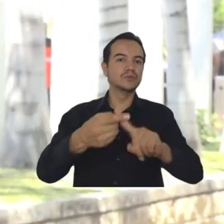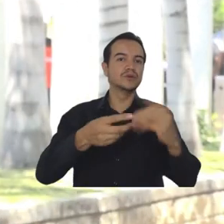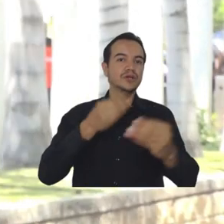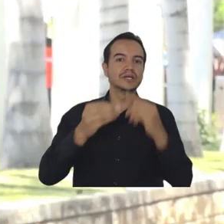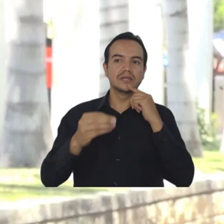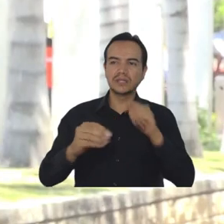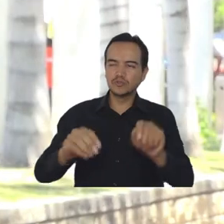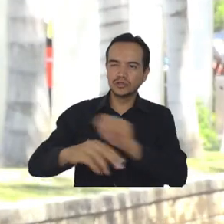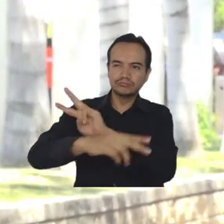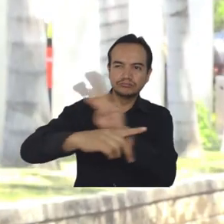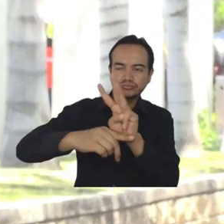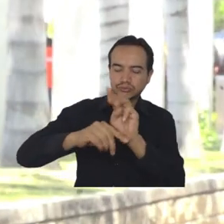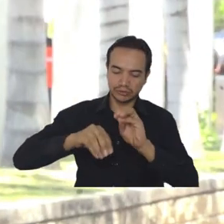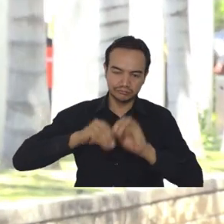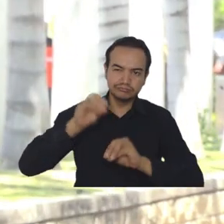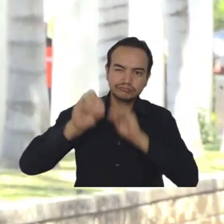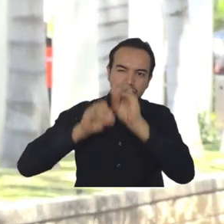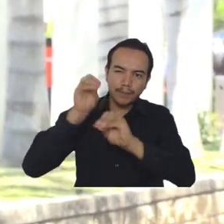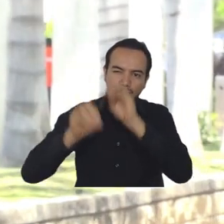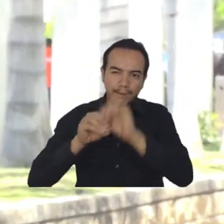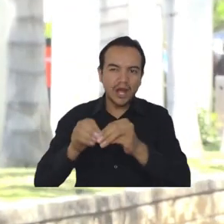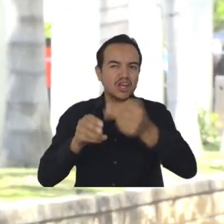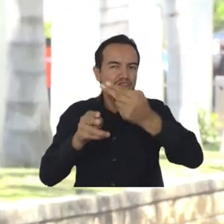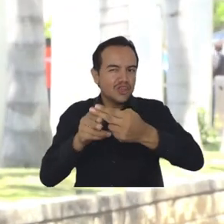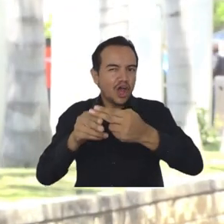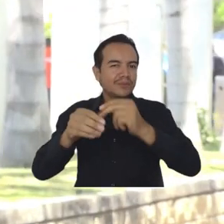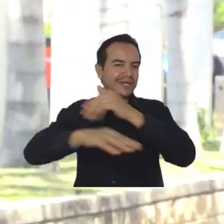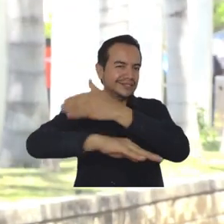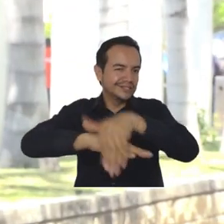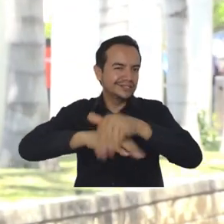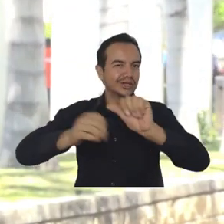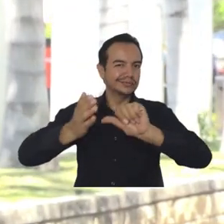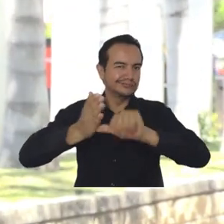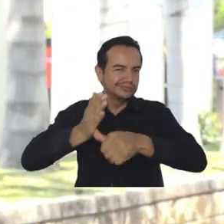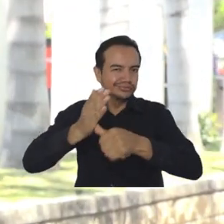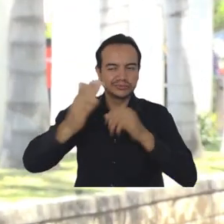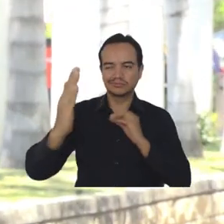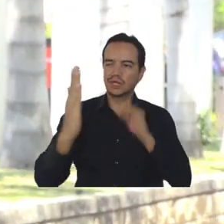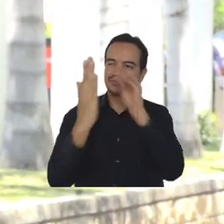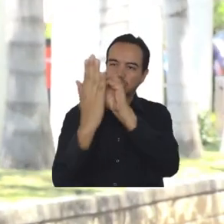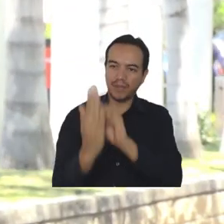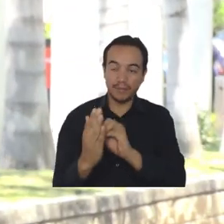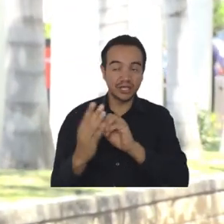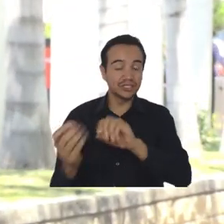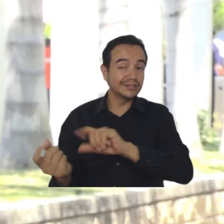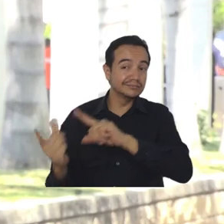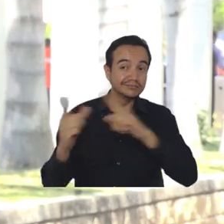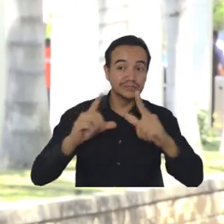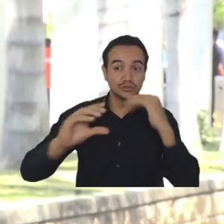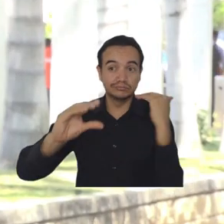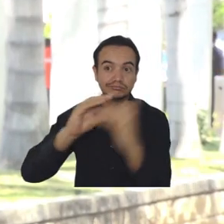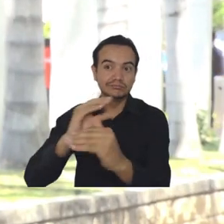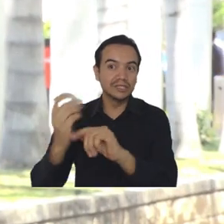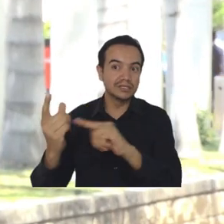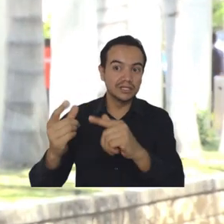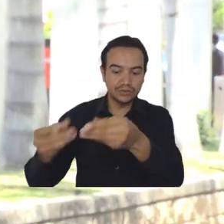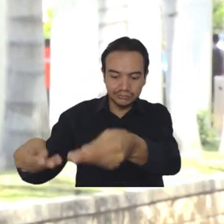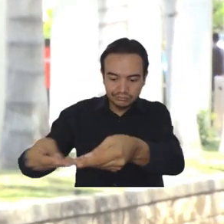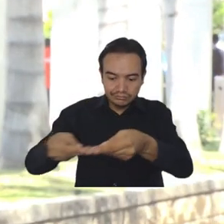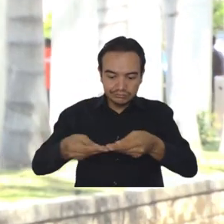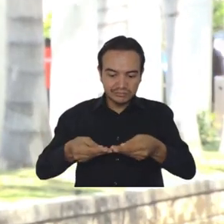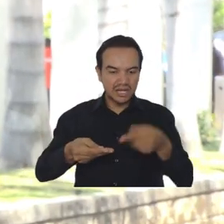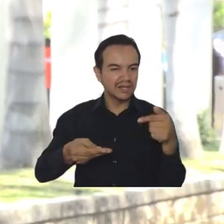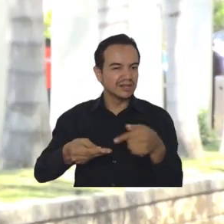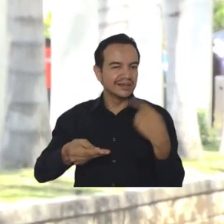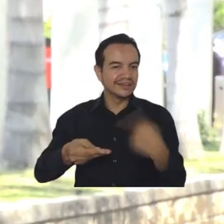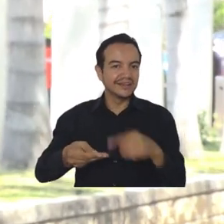tenemos que hacer es diligenciar el formulario donde nos piden datos personales y datos académicos para poder registrar la inscripción. Luego de esto se genera el